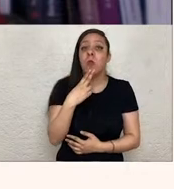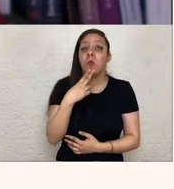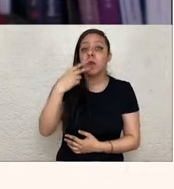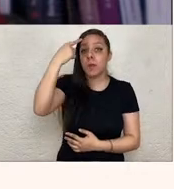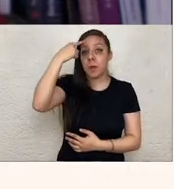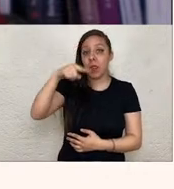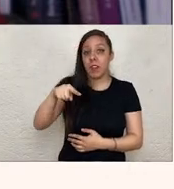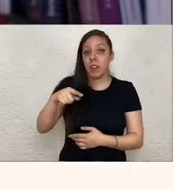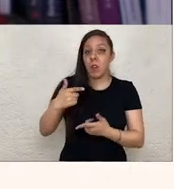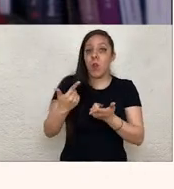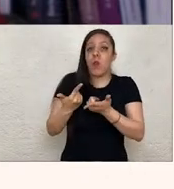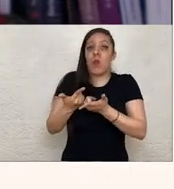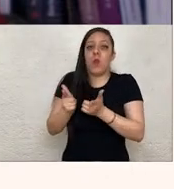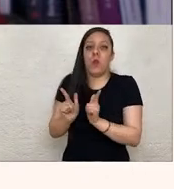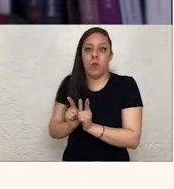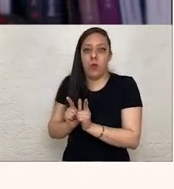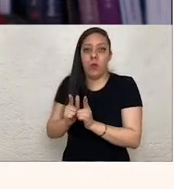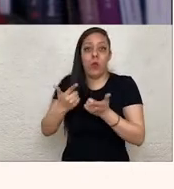funcional